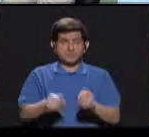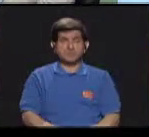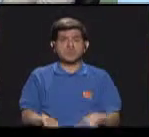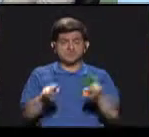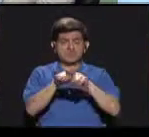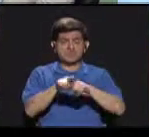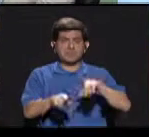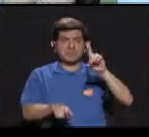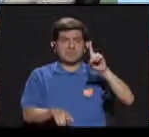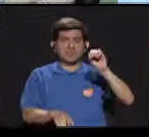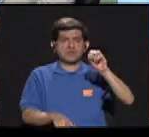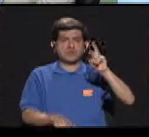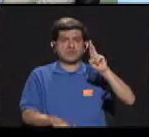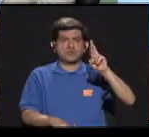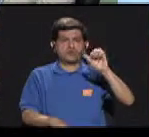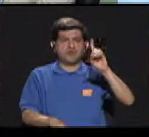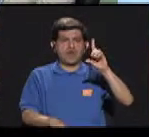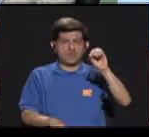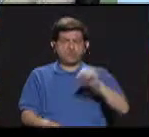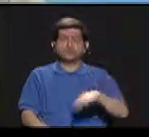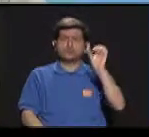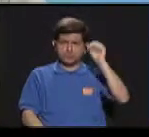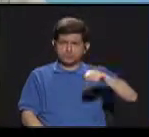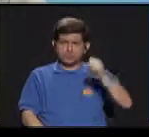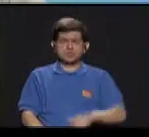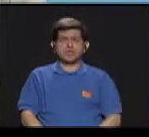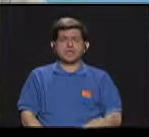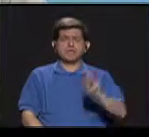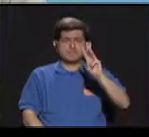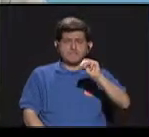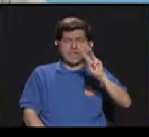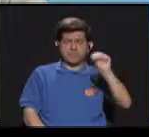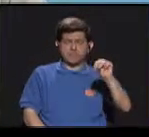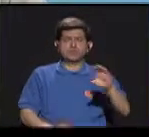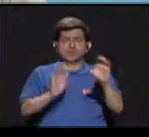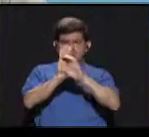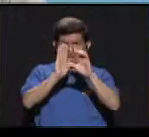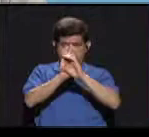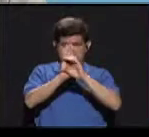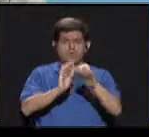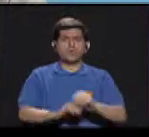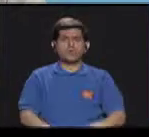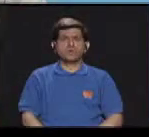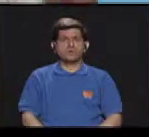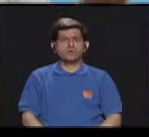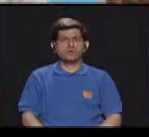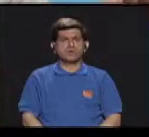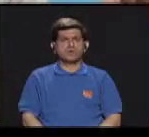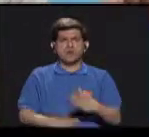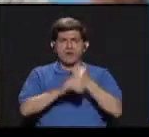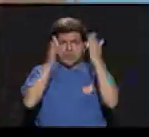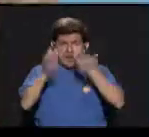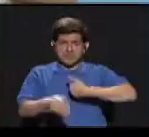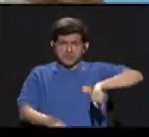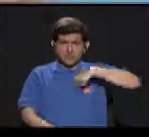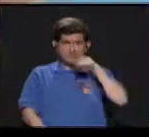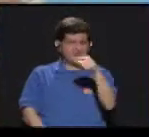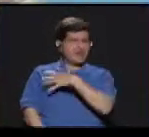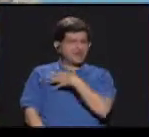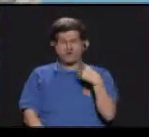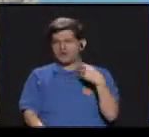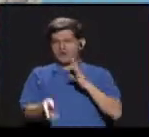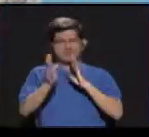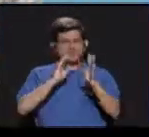del Dorado a tantos años después. Así es, figuras como Mario Montero en la fotografía, como nuestro realizador, a él no le